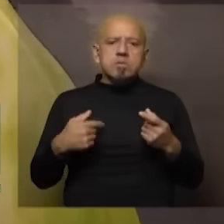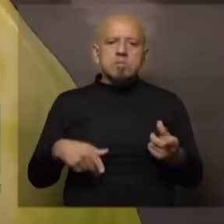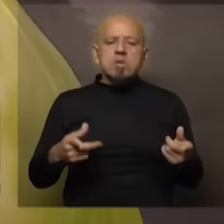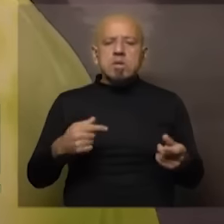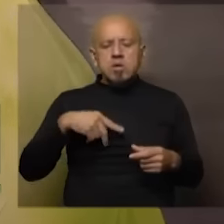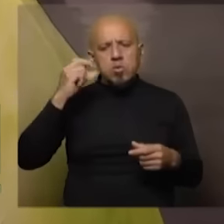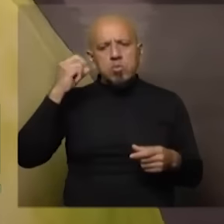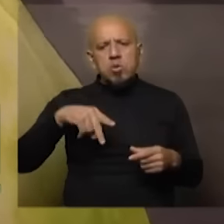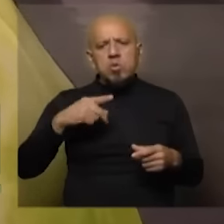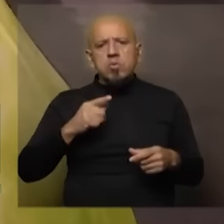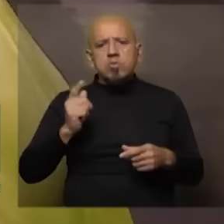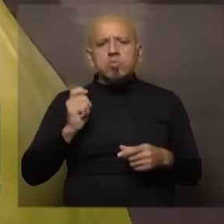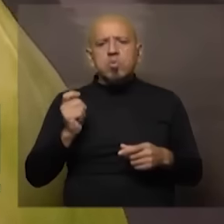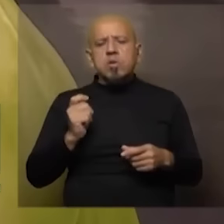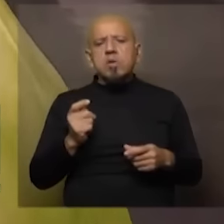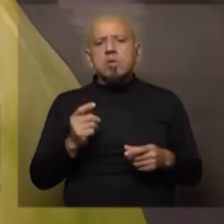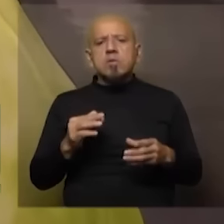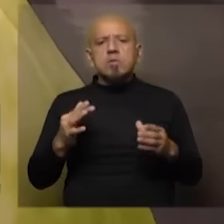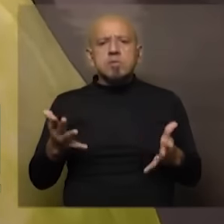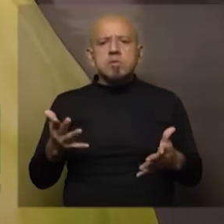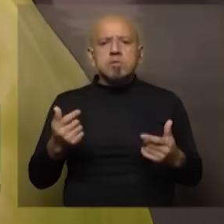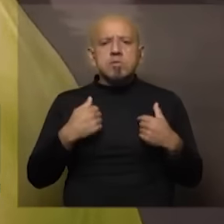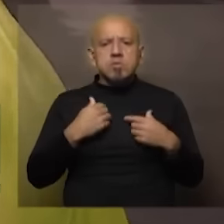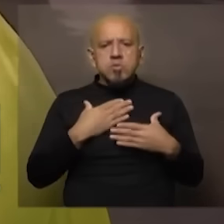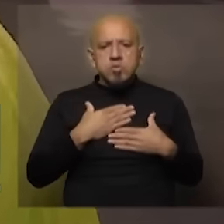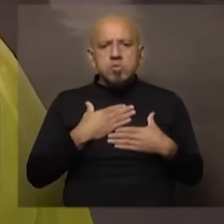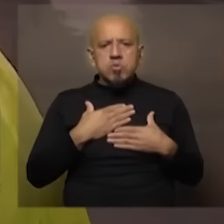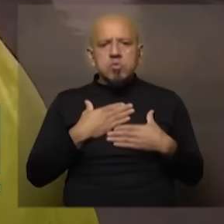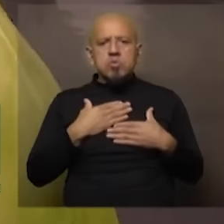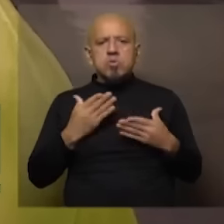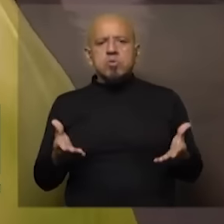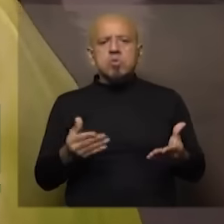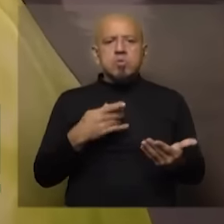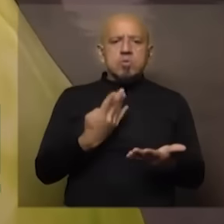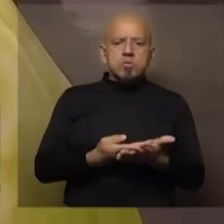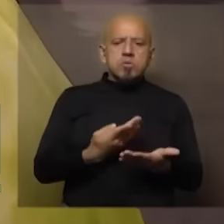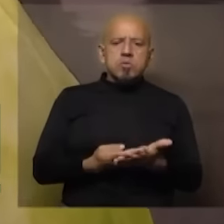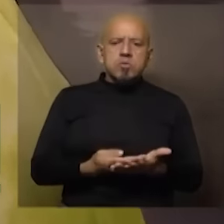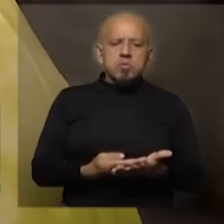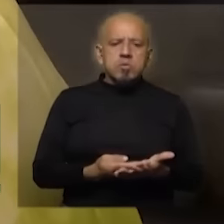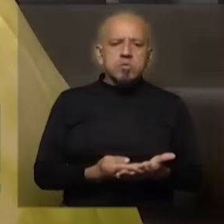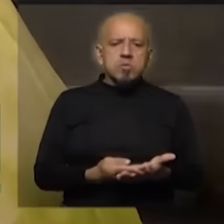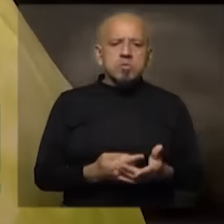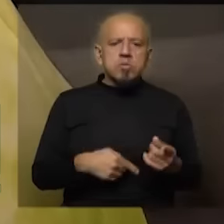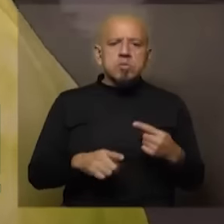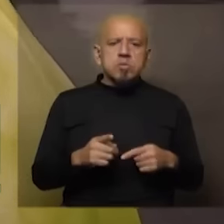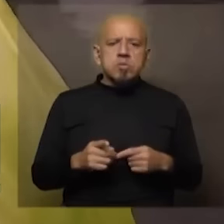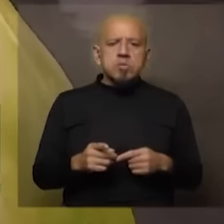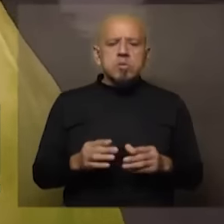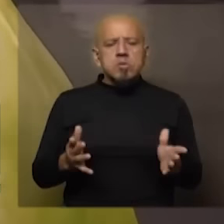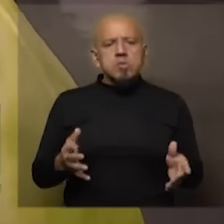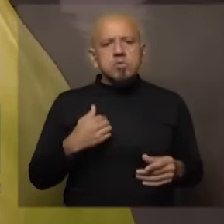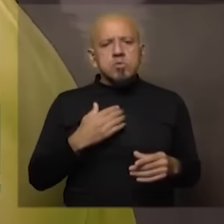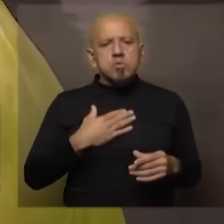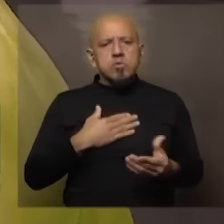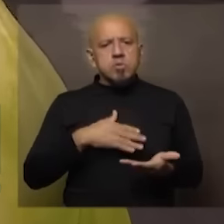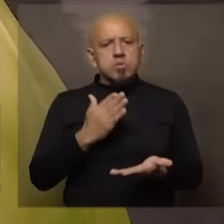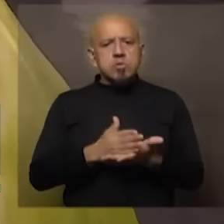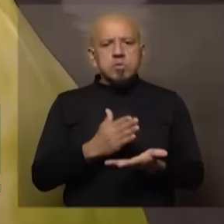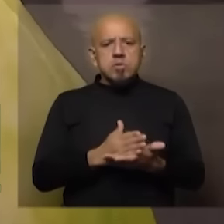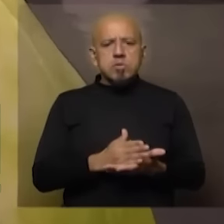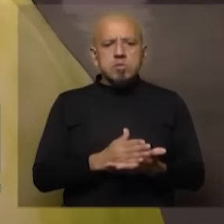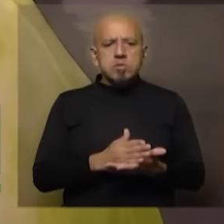pública para que se tenga en cuenta que nosotras, aunque seamos prostitutas, al decir de algunas personas de bien, tenemos derecho igual que el resto